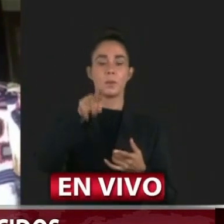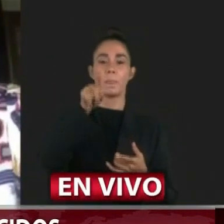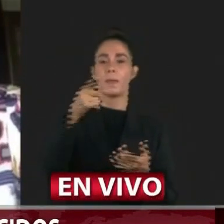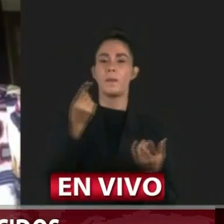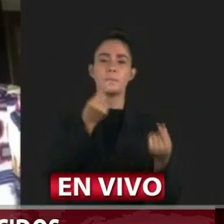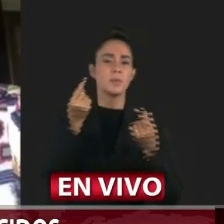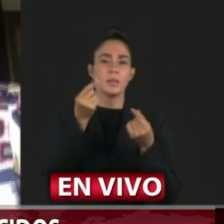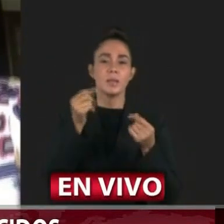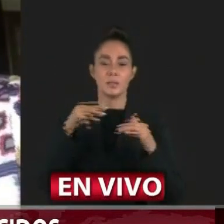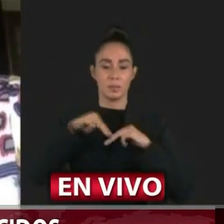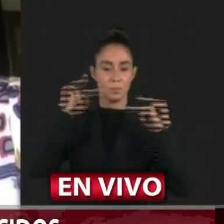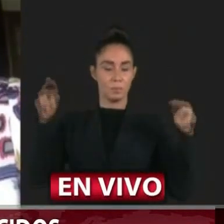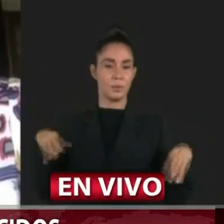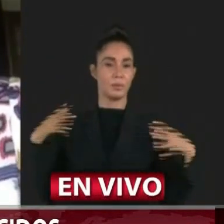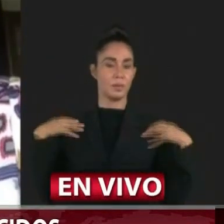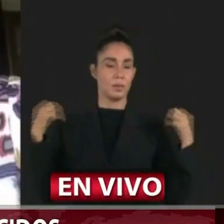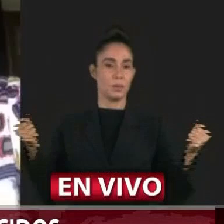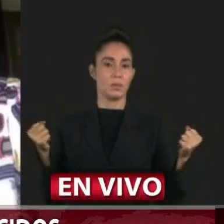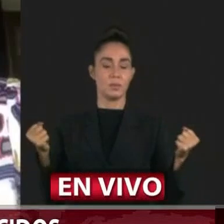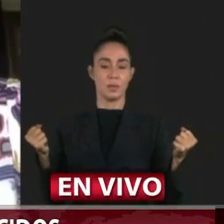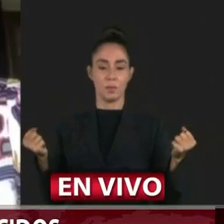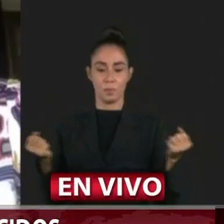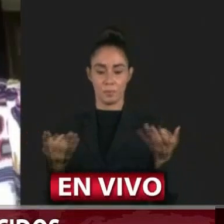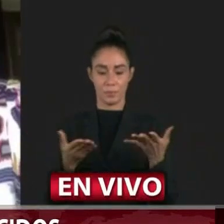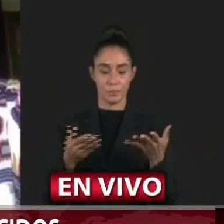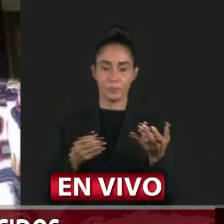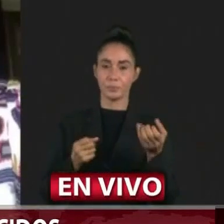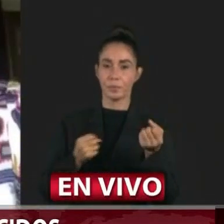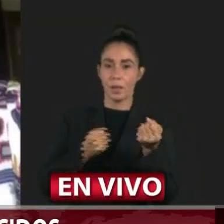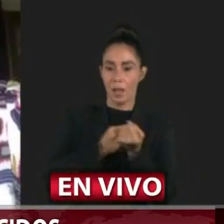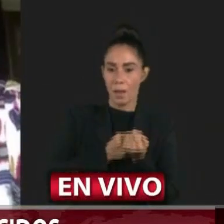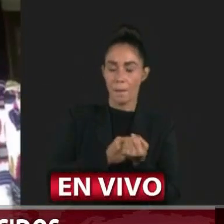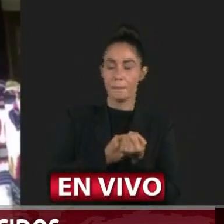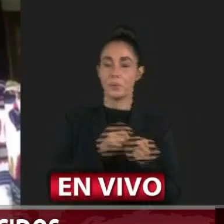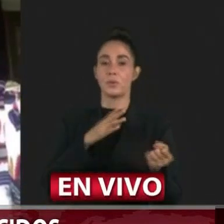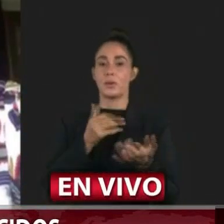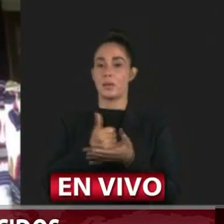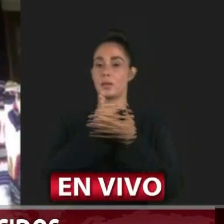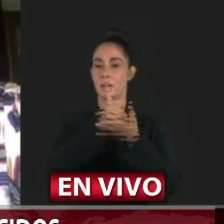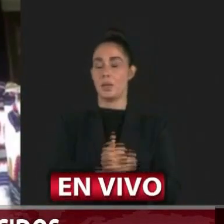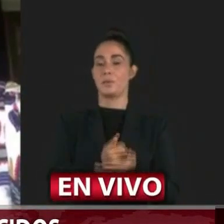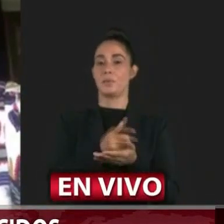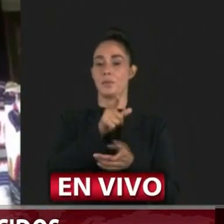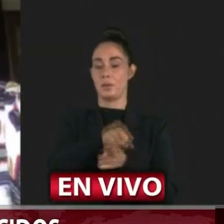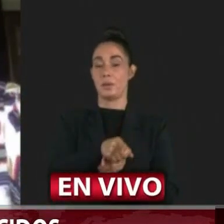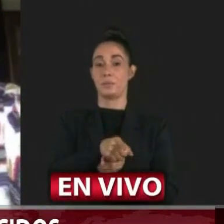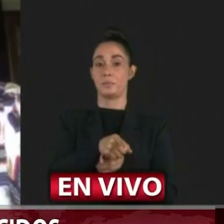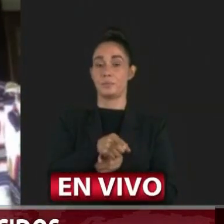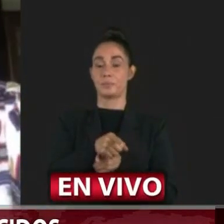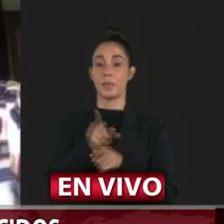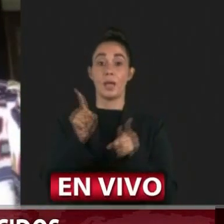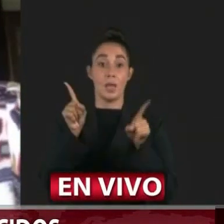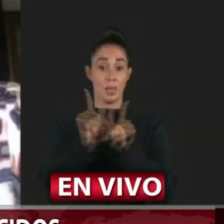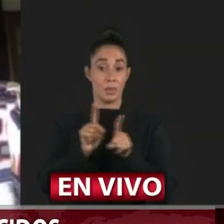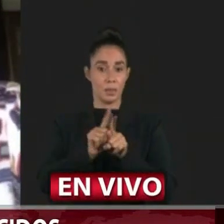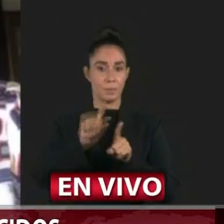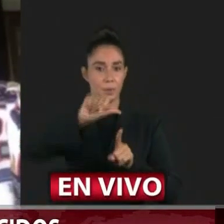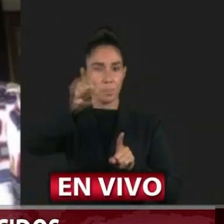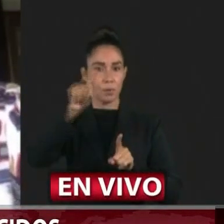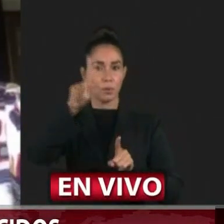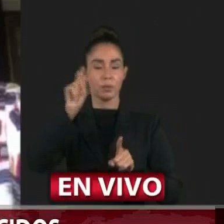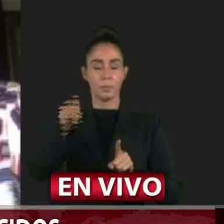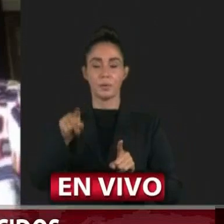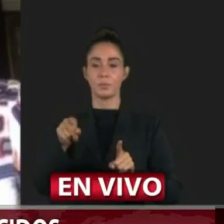específicamente en el coronavirus? Y en vista de que no todos los estudiantes están recibiendo docencia virtual a través de